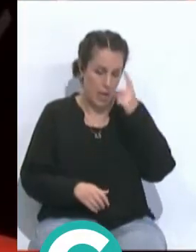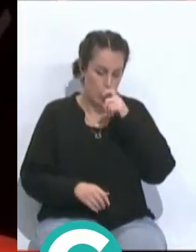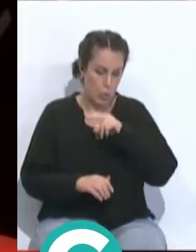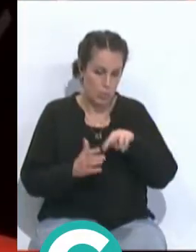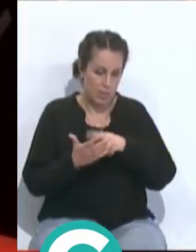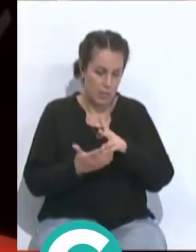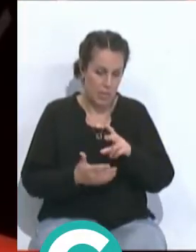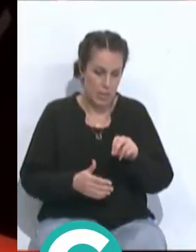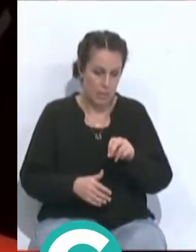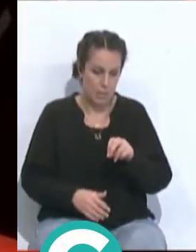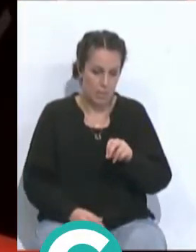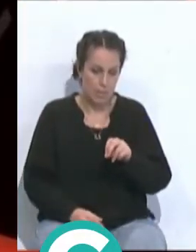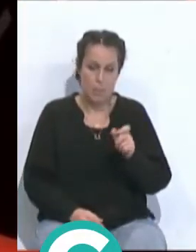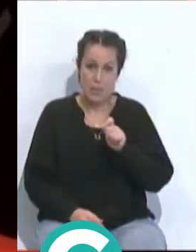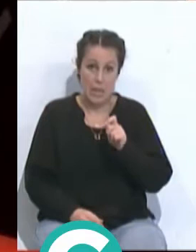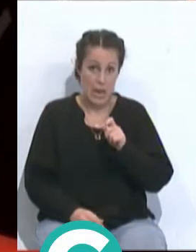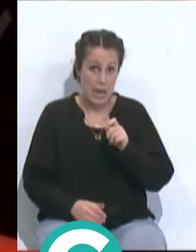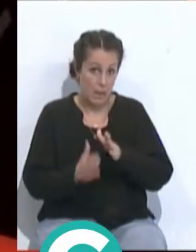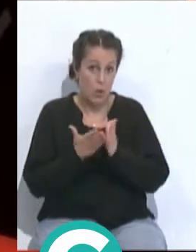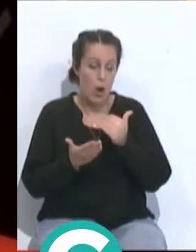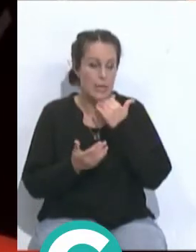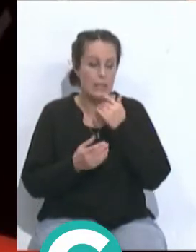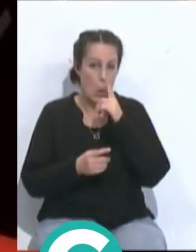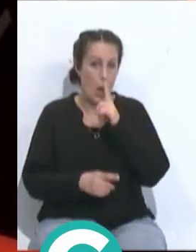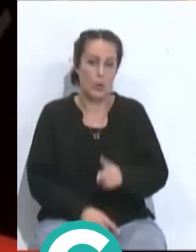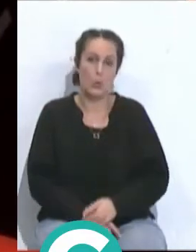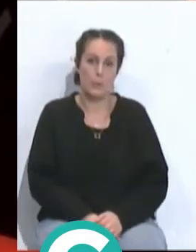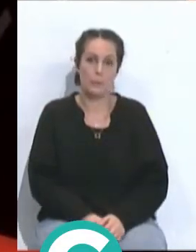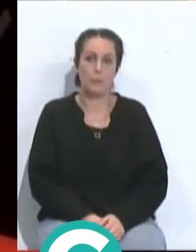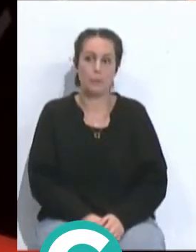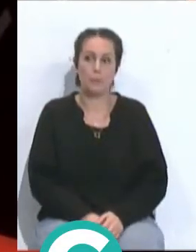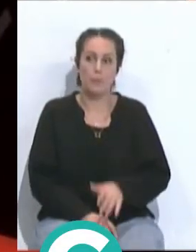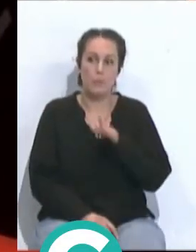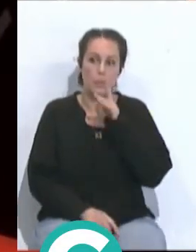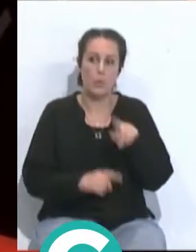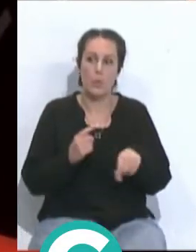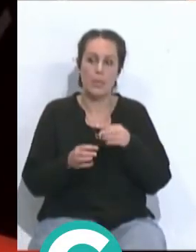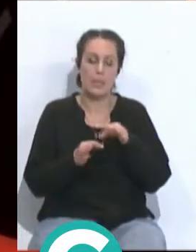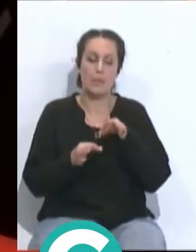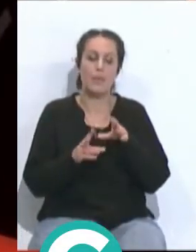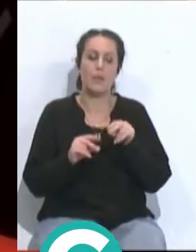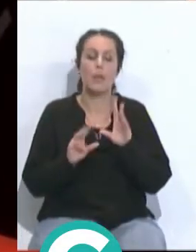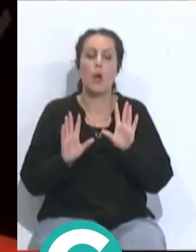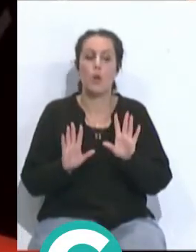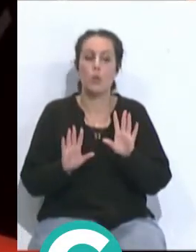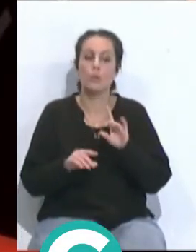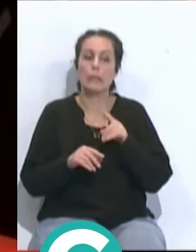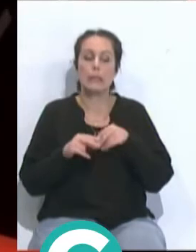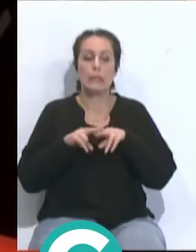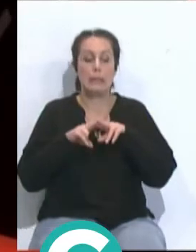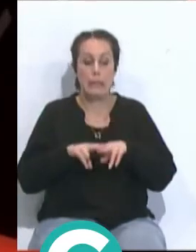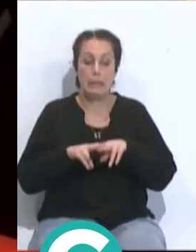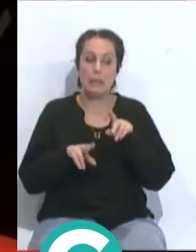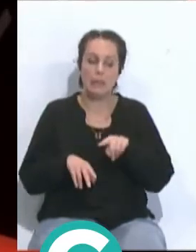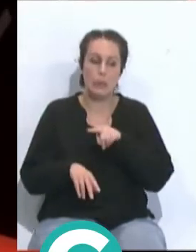2020. En el mes del libro, pues casi que un año, porque luego lo acabé en septiembre, pero mientras que lo revisaba